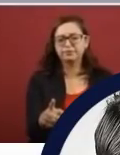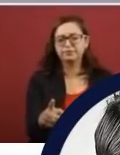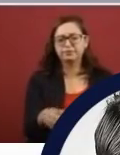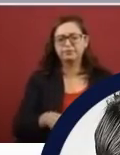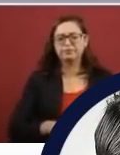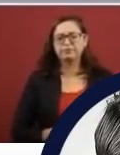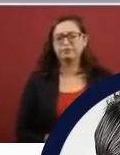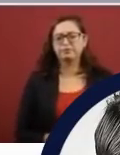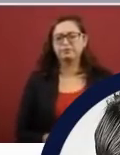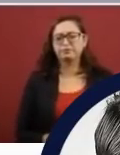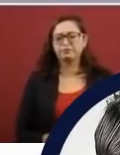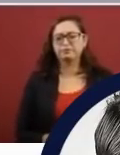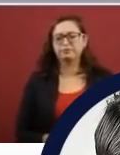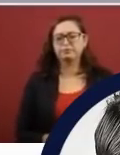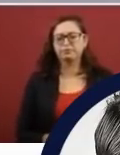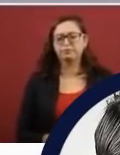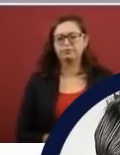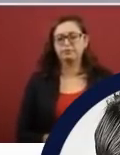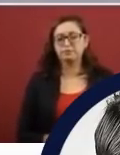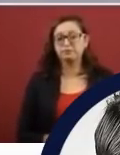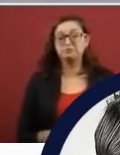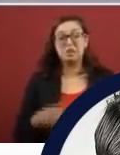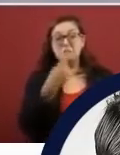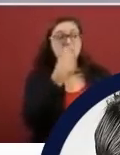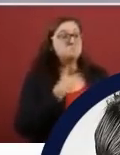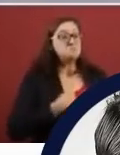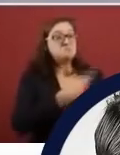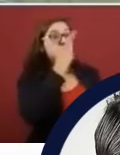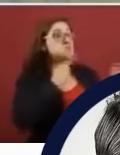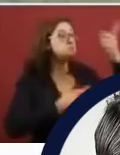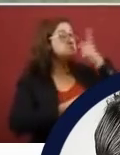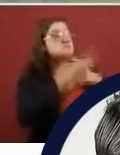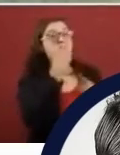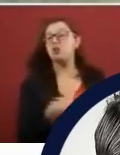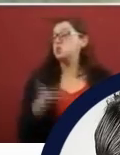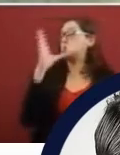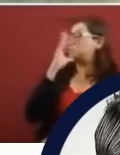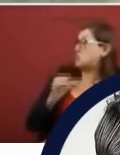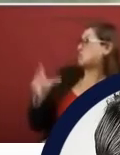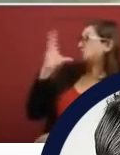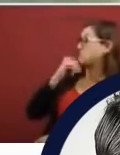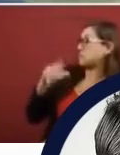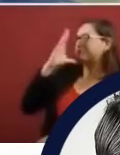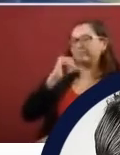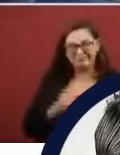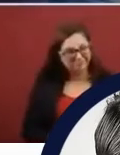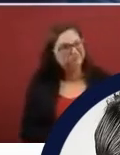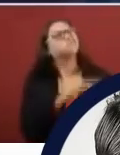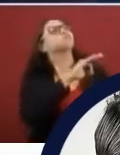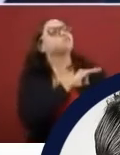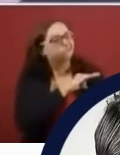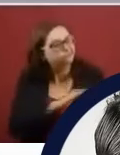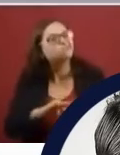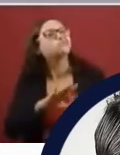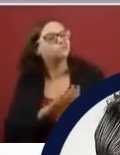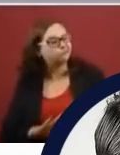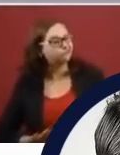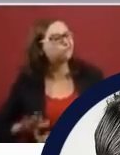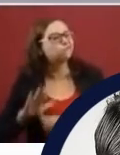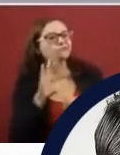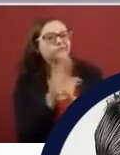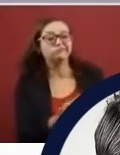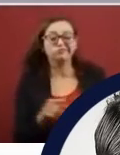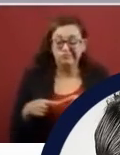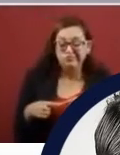elección, pero le falta tomar el poder. Y no significa que se censure, no significa que se expropie, no significa que se eliminen estas voces. Pasa